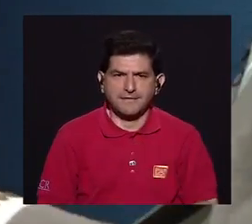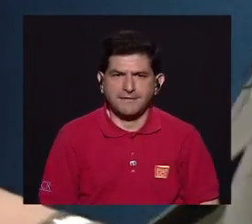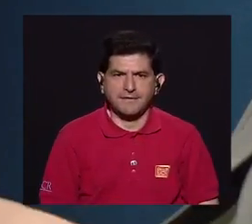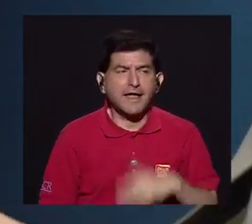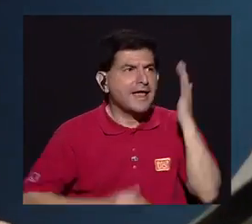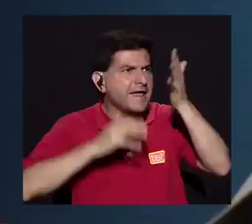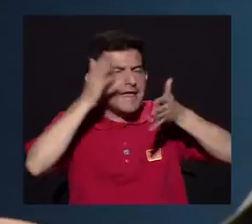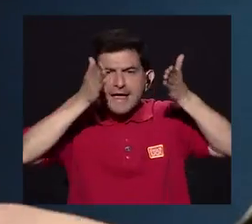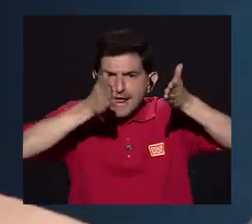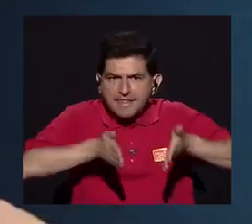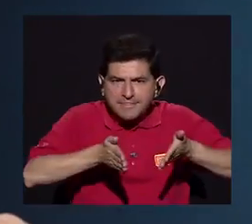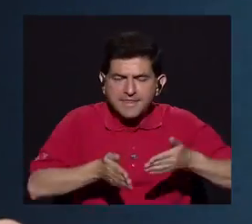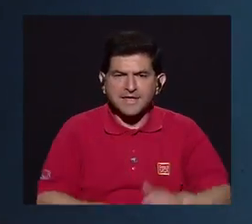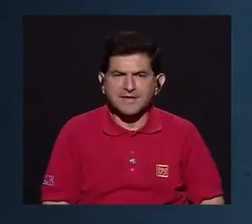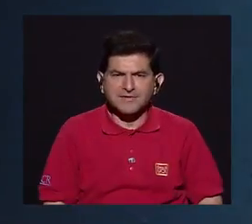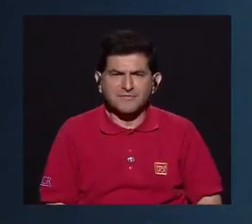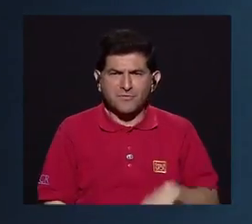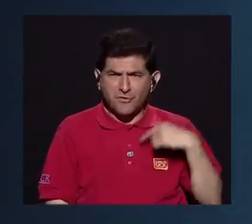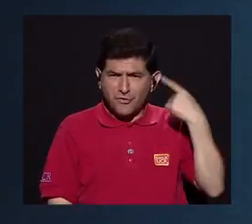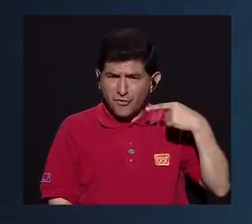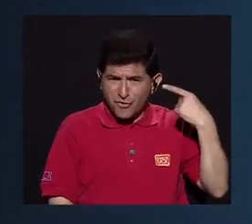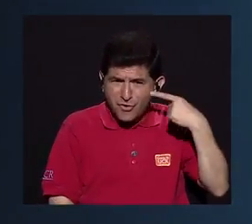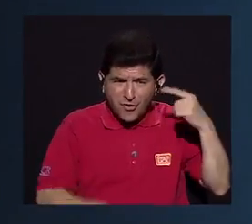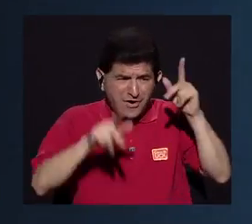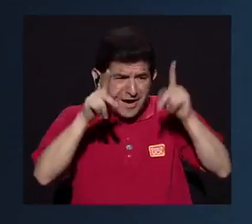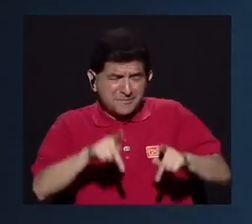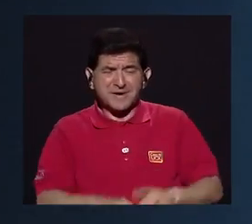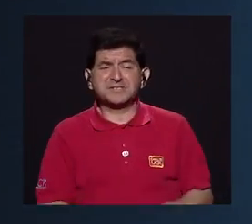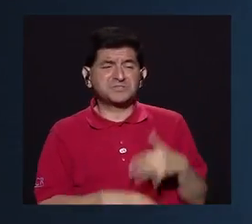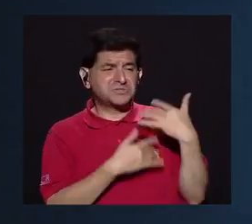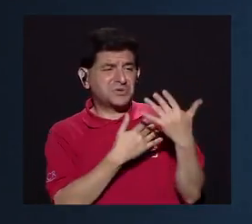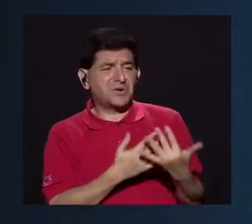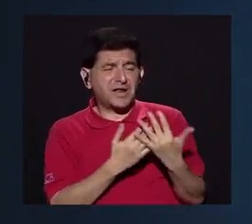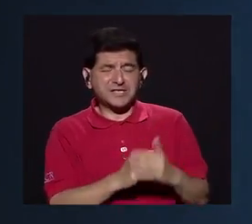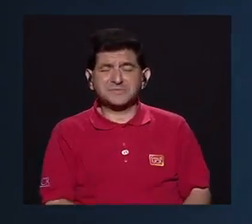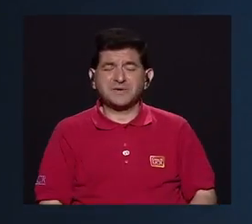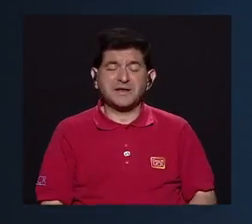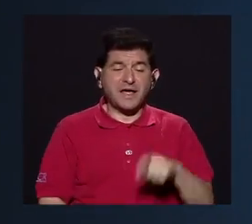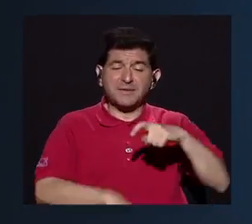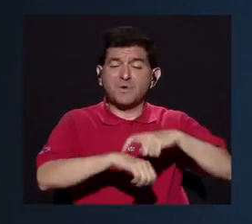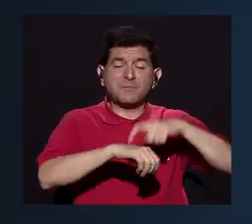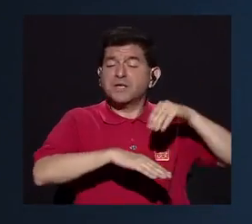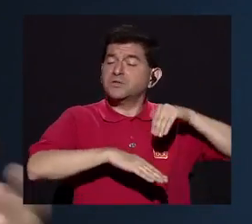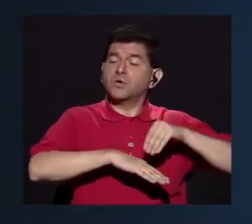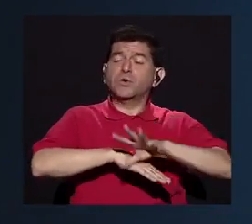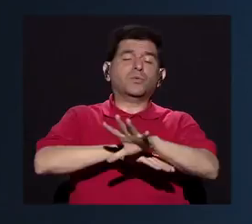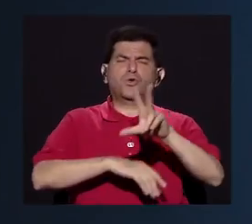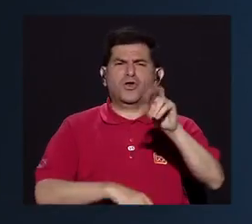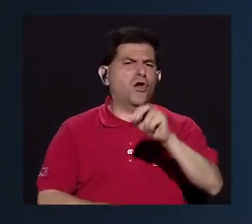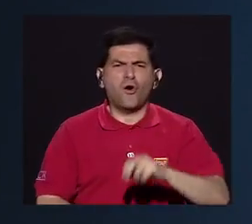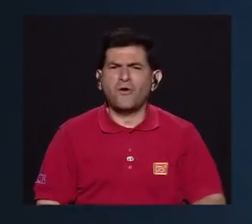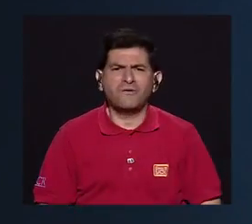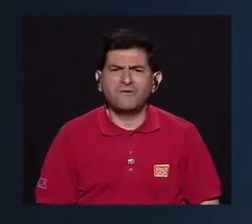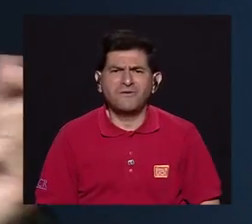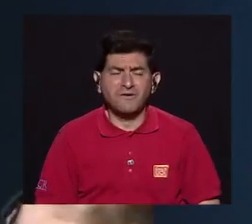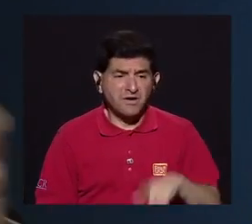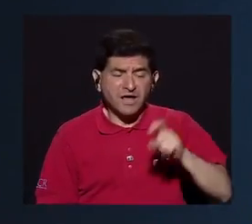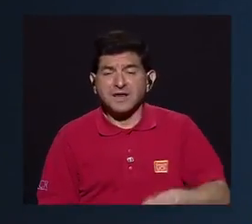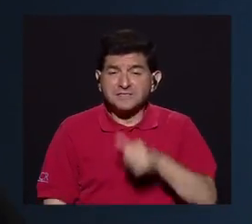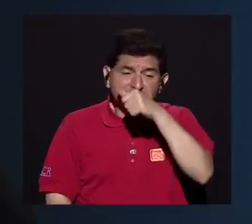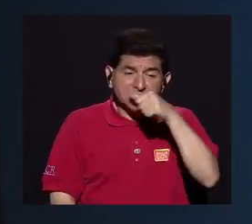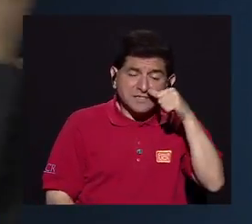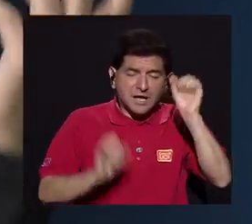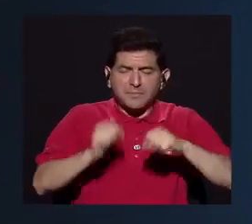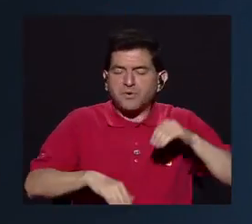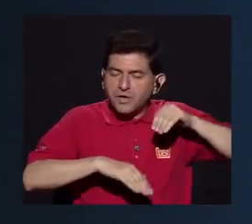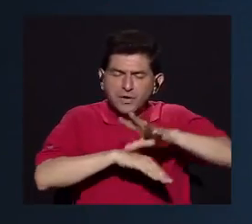el creativo no es el loco desatado que tiene que esperar una hora al día donde le llegue la inspiración. Para mí no. Que necesita estupefacientes